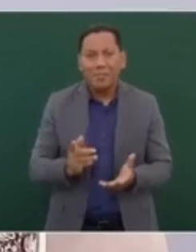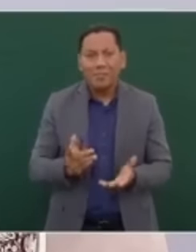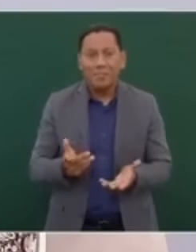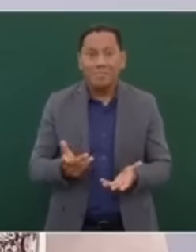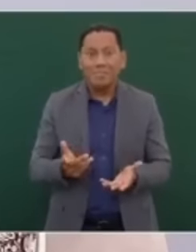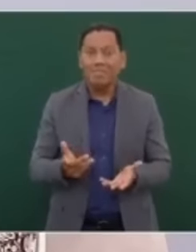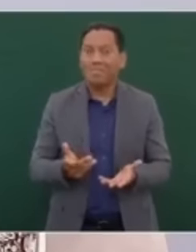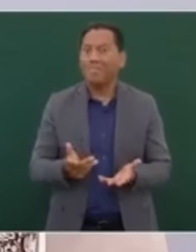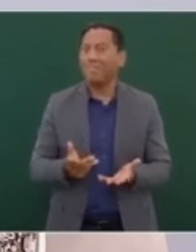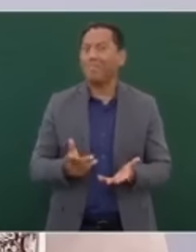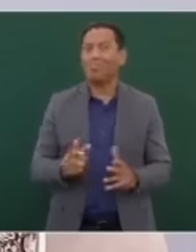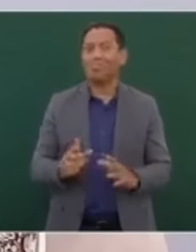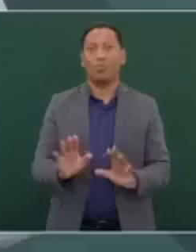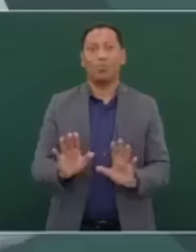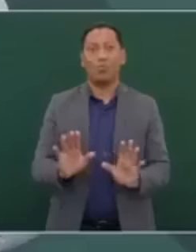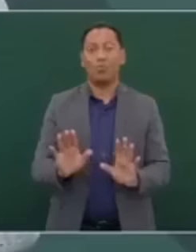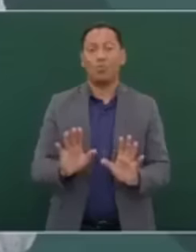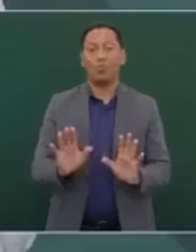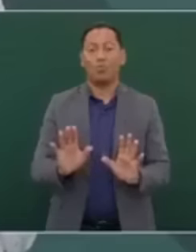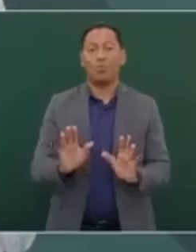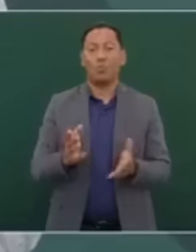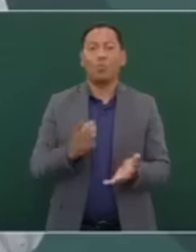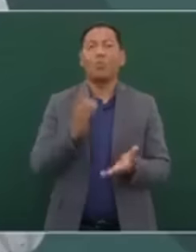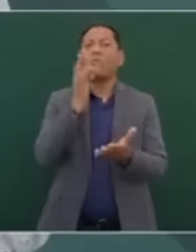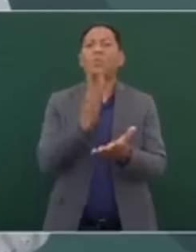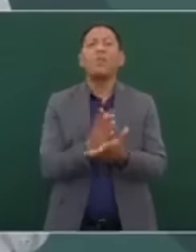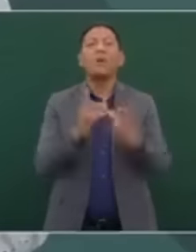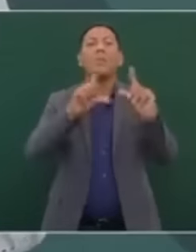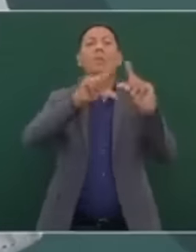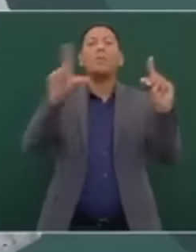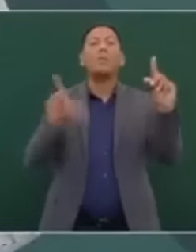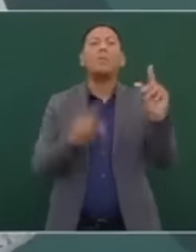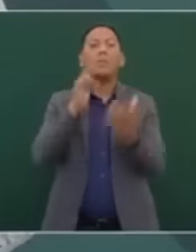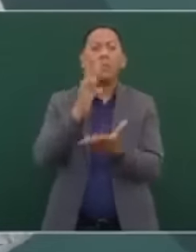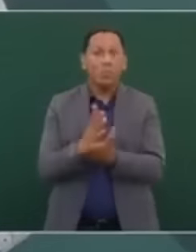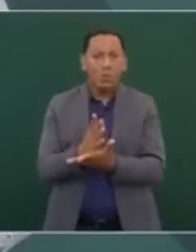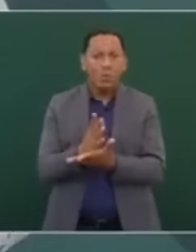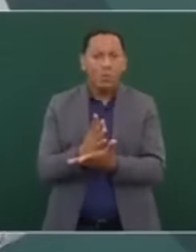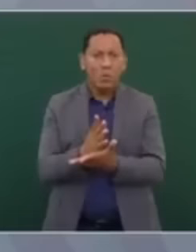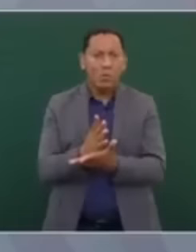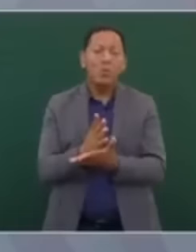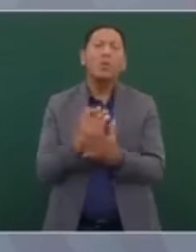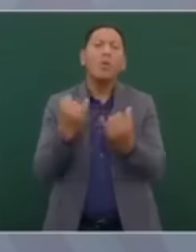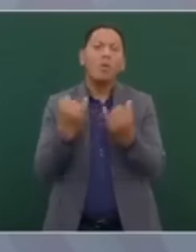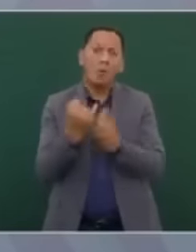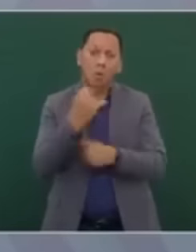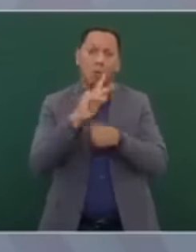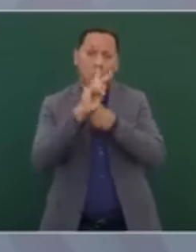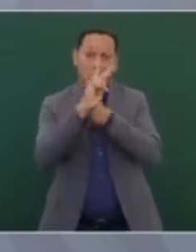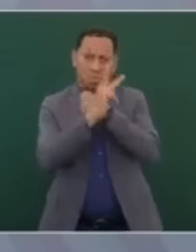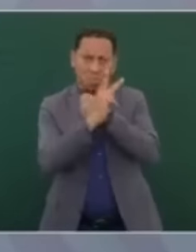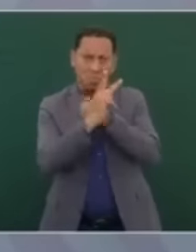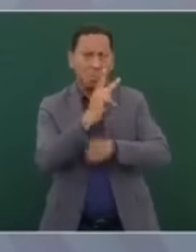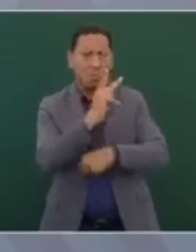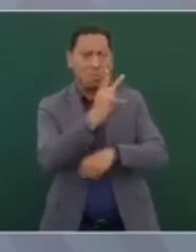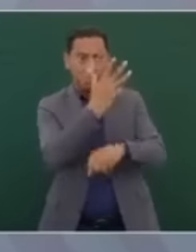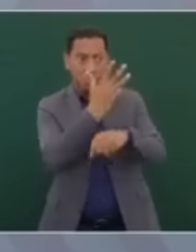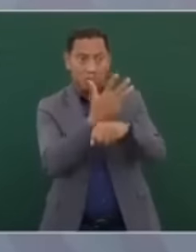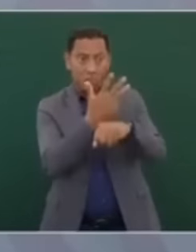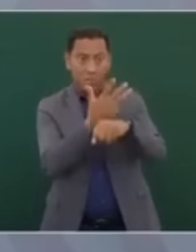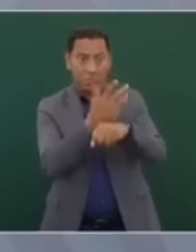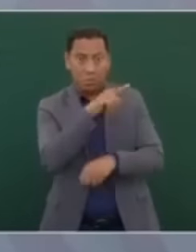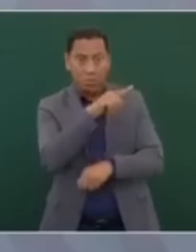Y no. Y no solo es México, En Estados Unidos